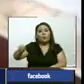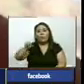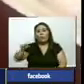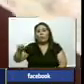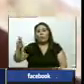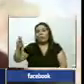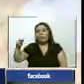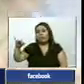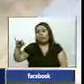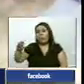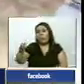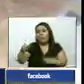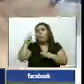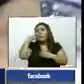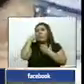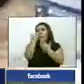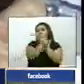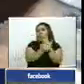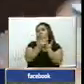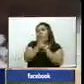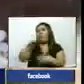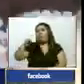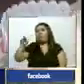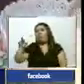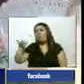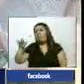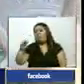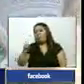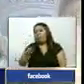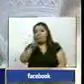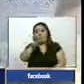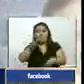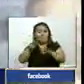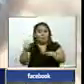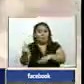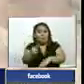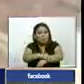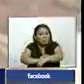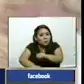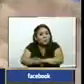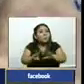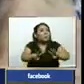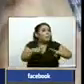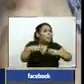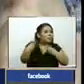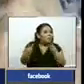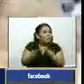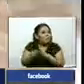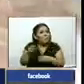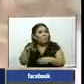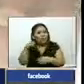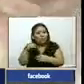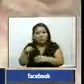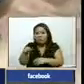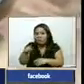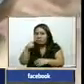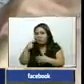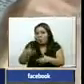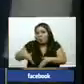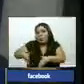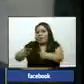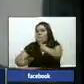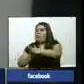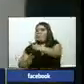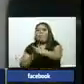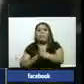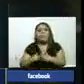de Huayúa. 27 sujetos fueron detenidos por los delitos de organizaciones terroristas y limitación ilegal a la libre